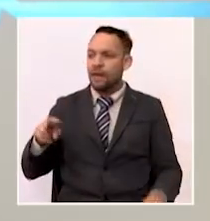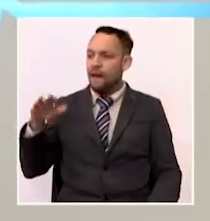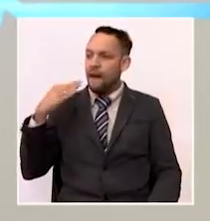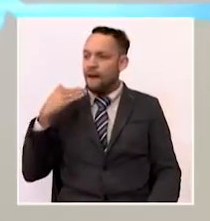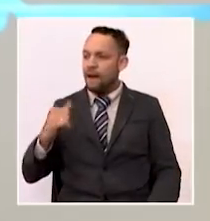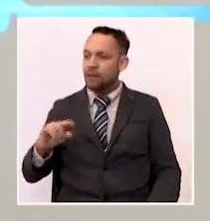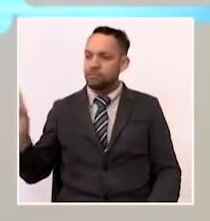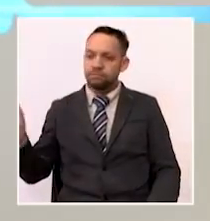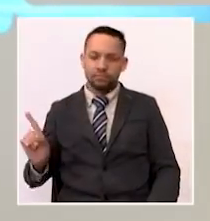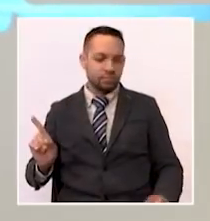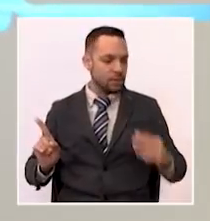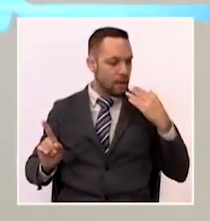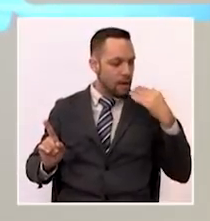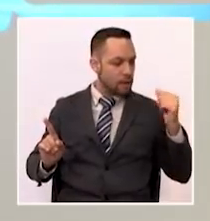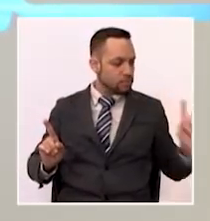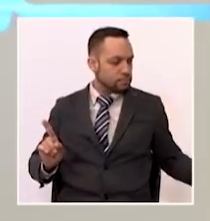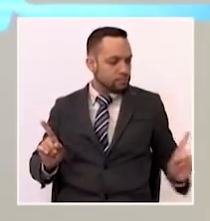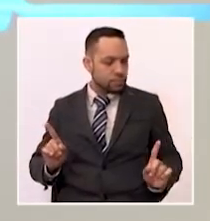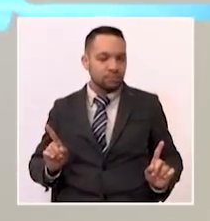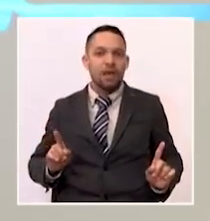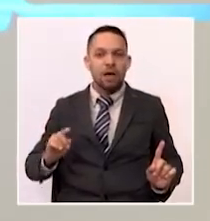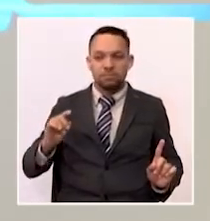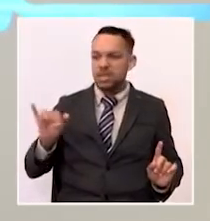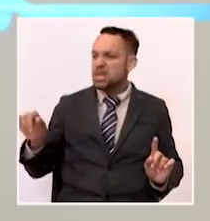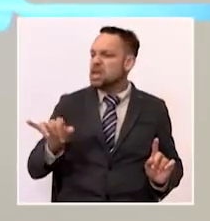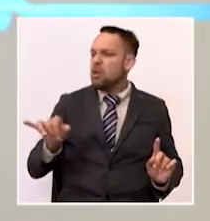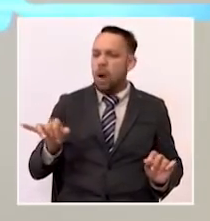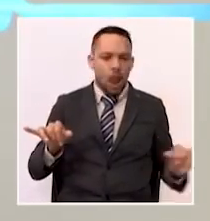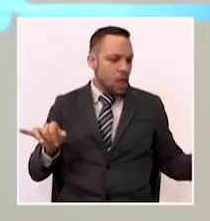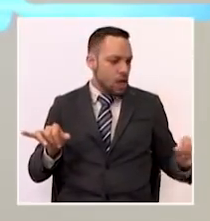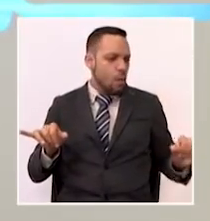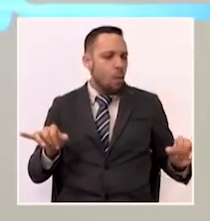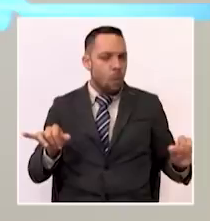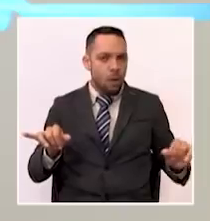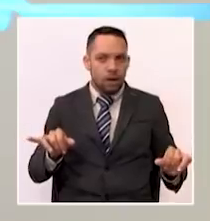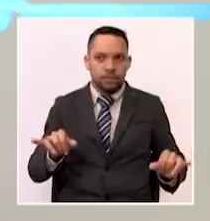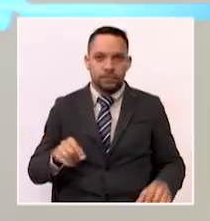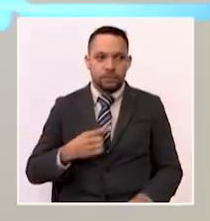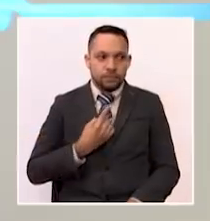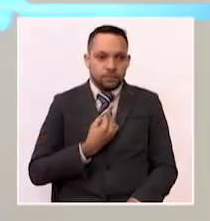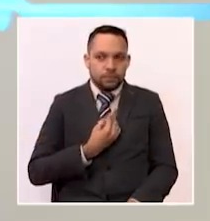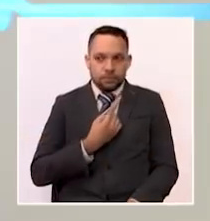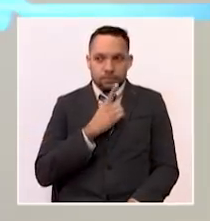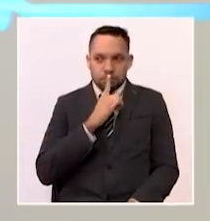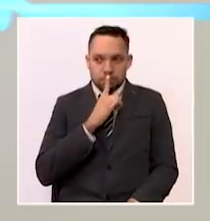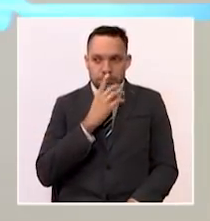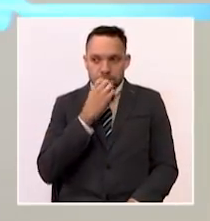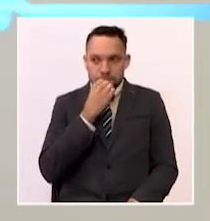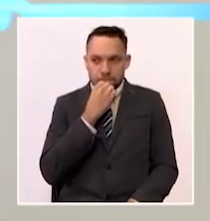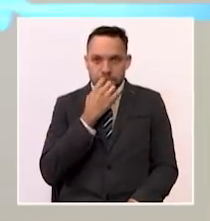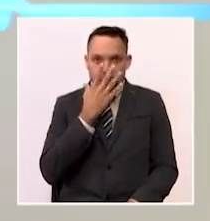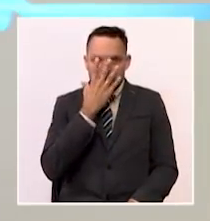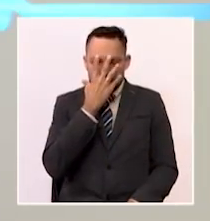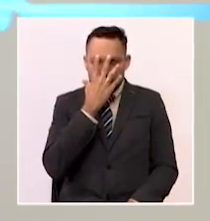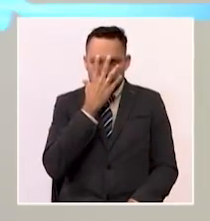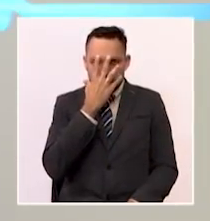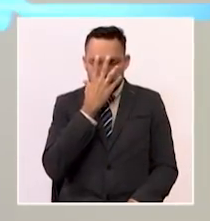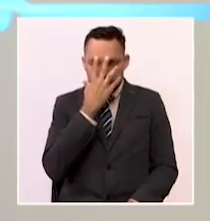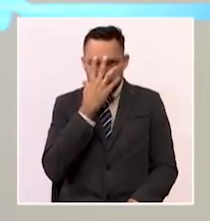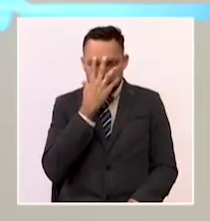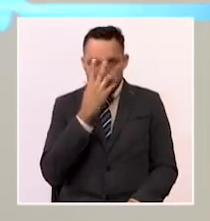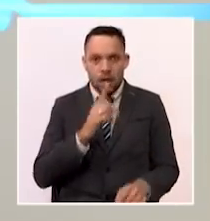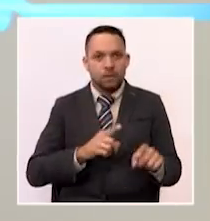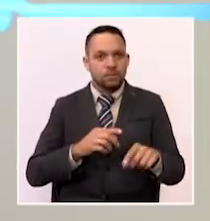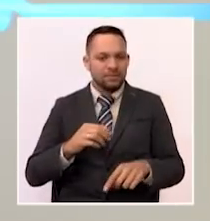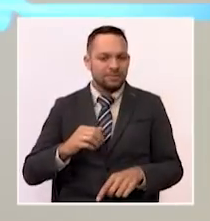problema vaginal, entonces no es una cosa en la que ustedes tengan que amarrarse y pensar que es la única que tiene el problema. Es usted. Yo sé que es incómodo cuando uno tiene